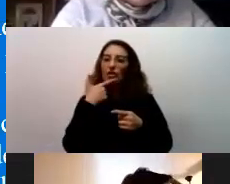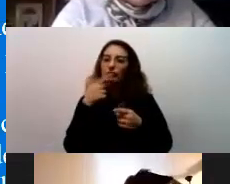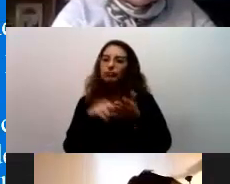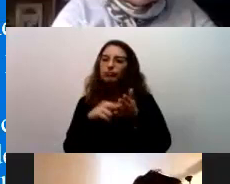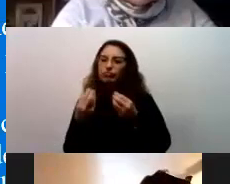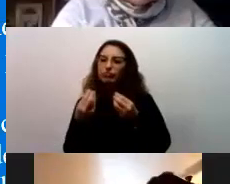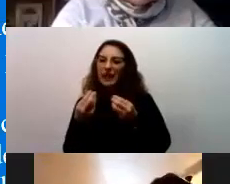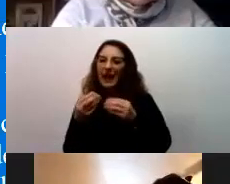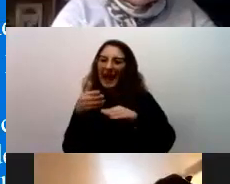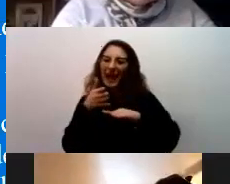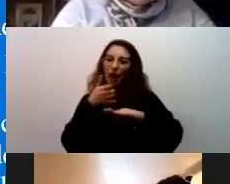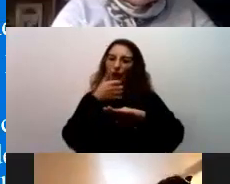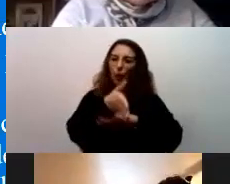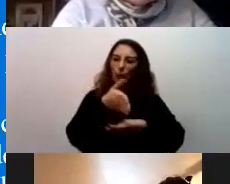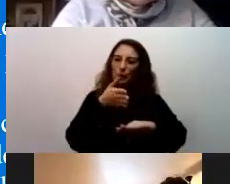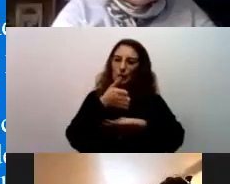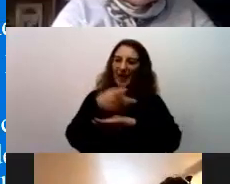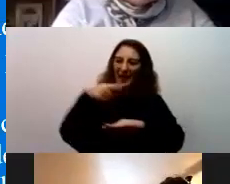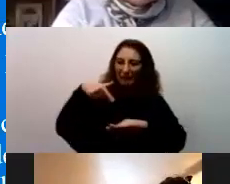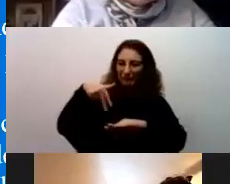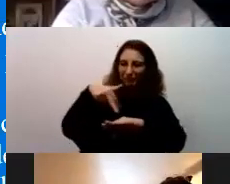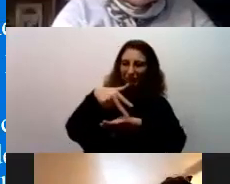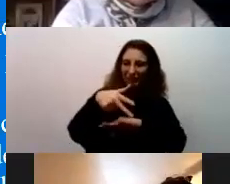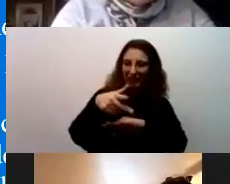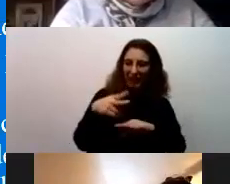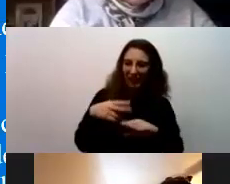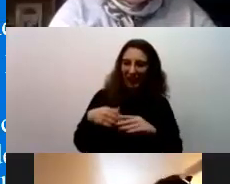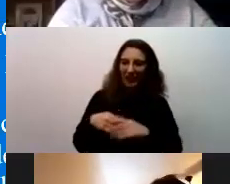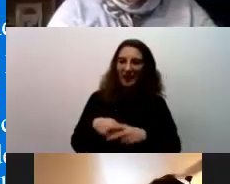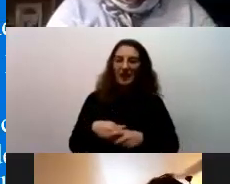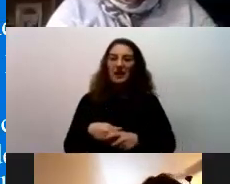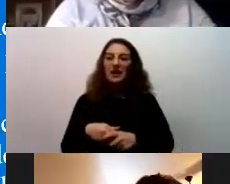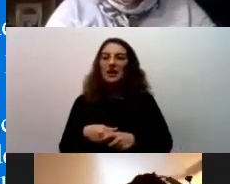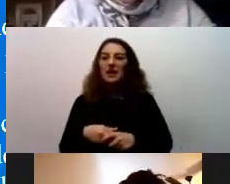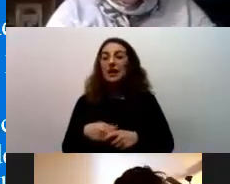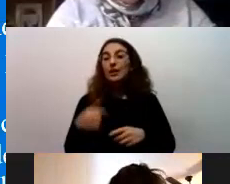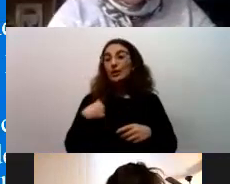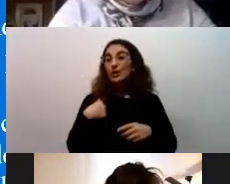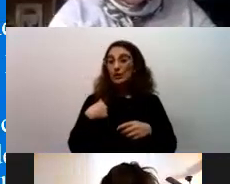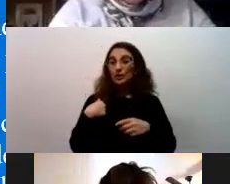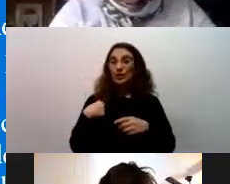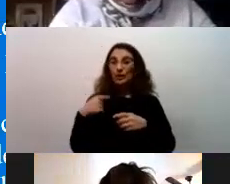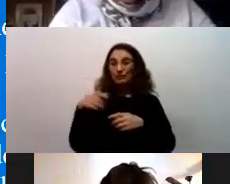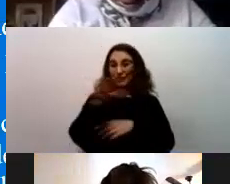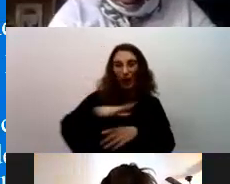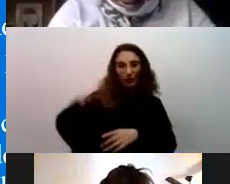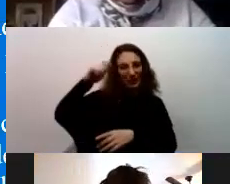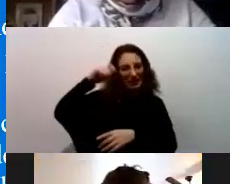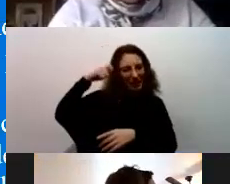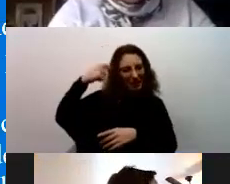distanciadas a la circulación vehicular. Nosotros hemos presentado desde San Isidro